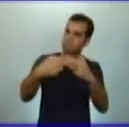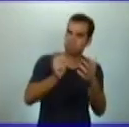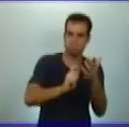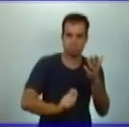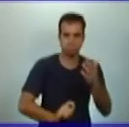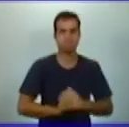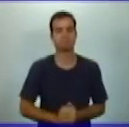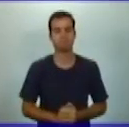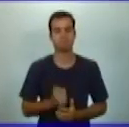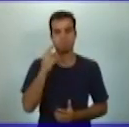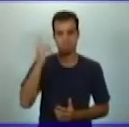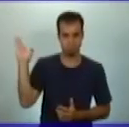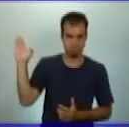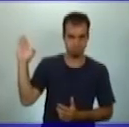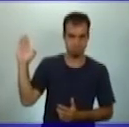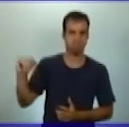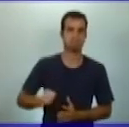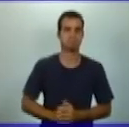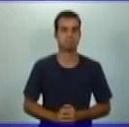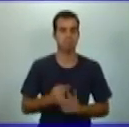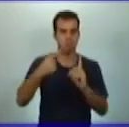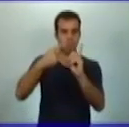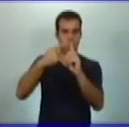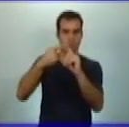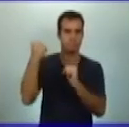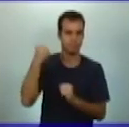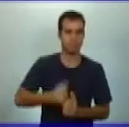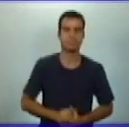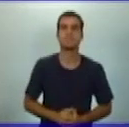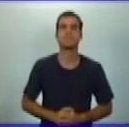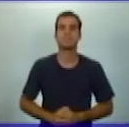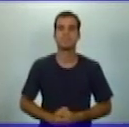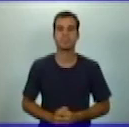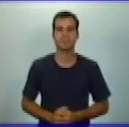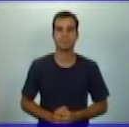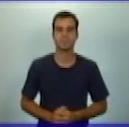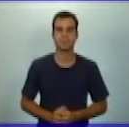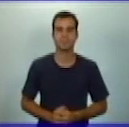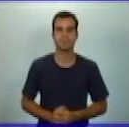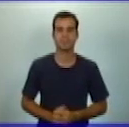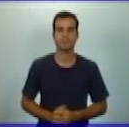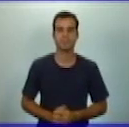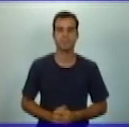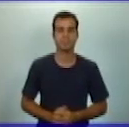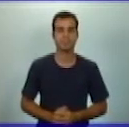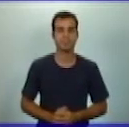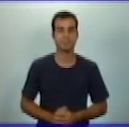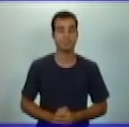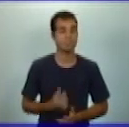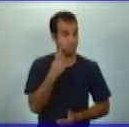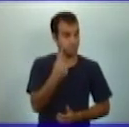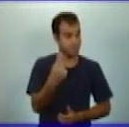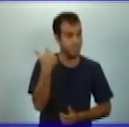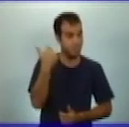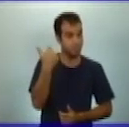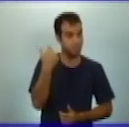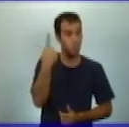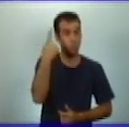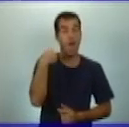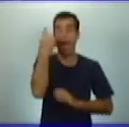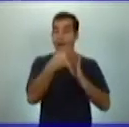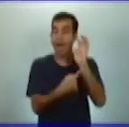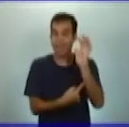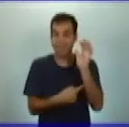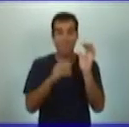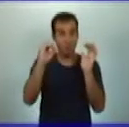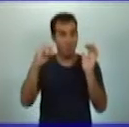sustancias moleculares tienen temperaturas de fusión y de ebullición relativamente bajas. Argumenta. Fíjense que una de las propiedades físicas del dioxígeno